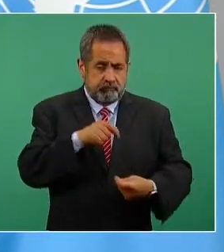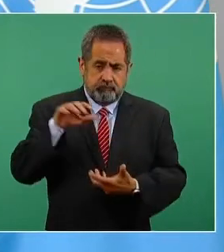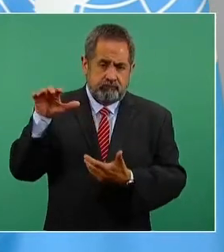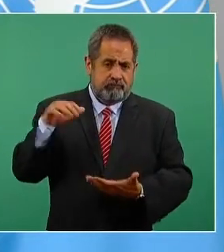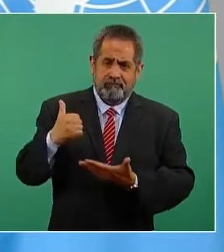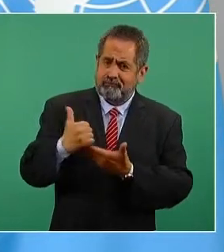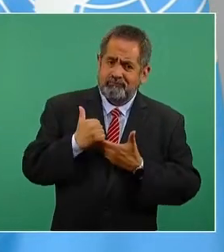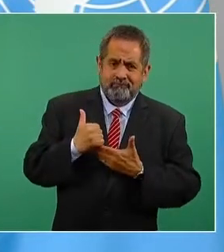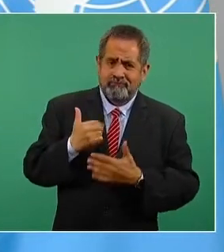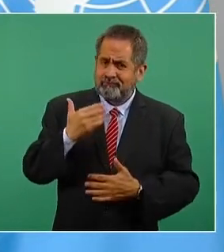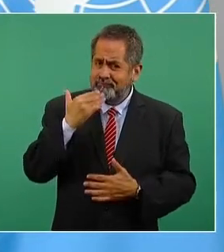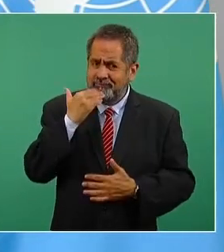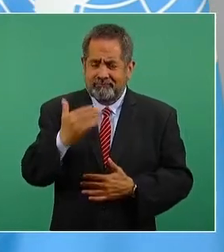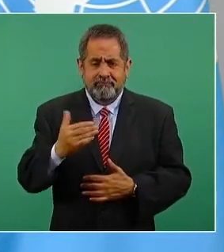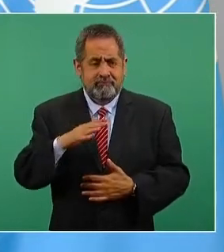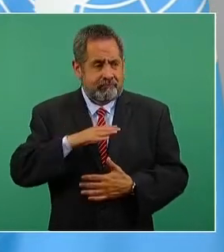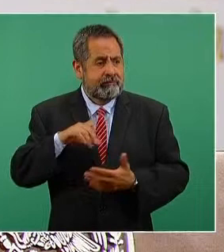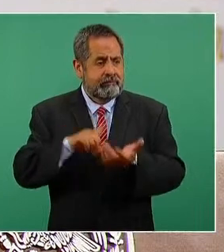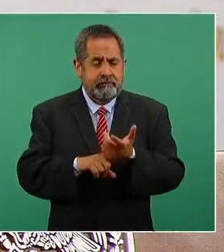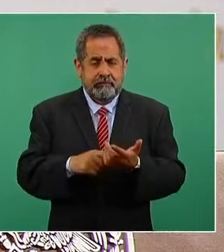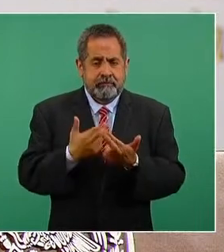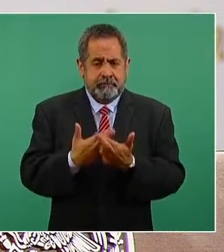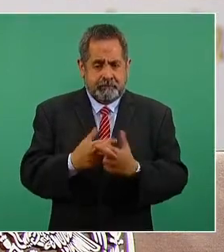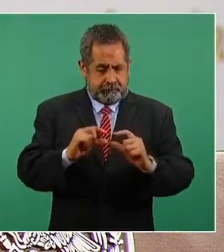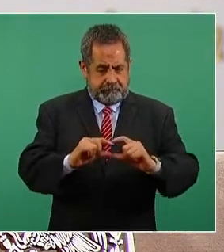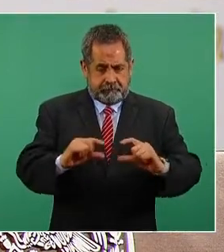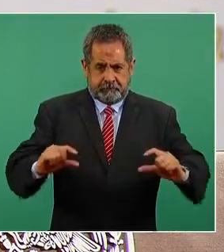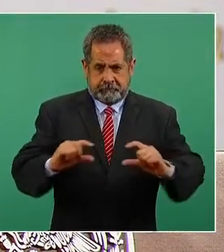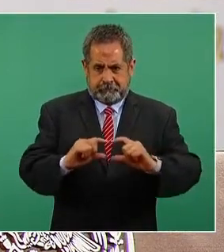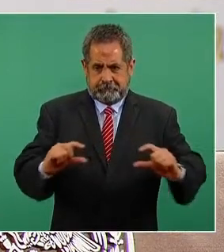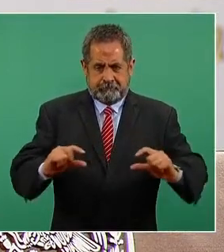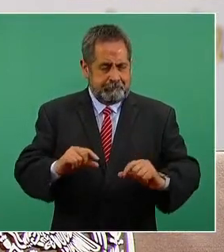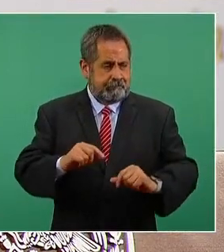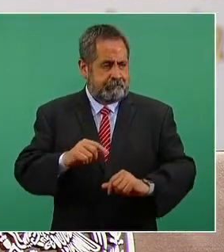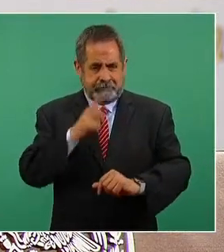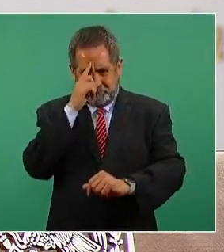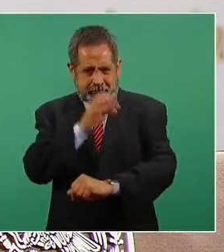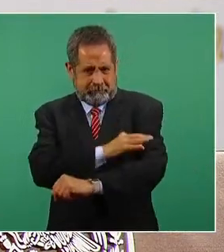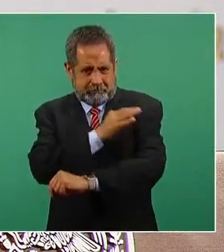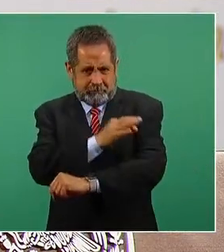tenemos dosis para vacunar